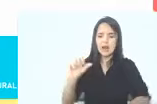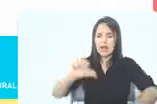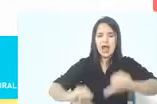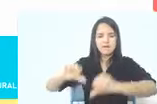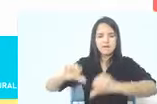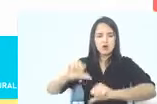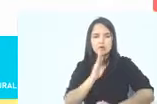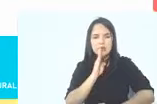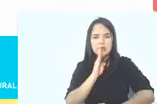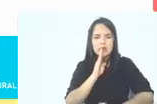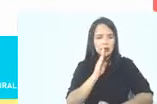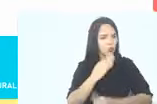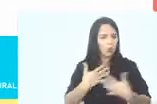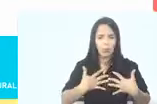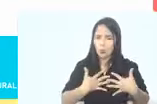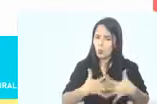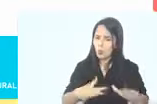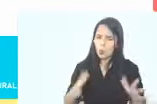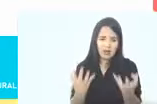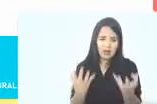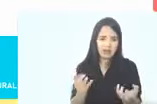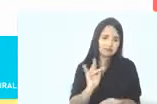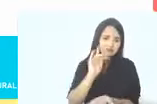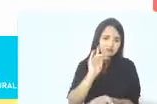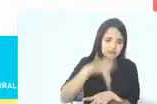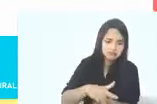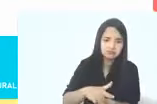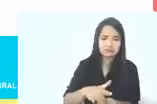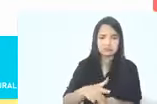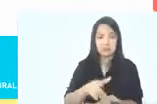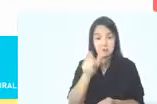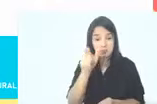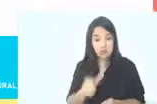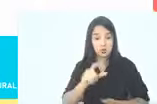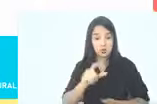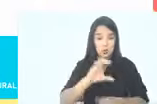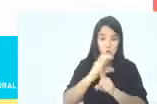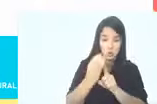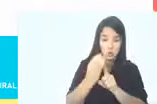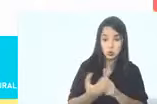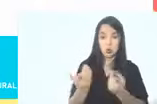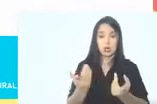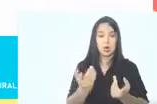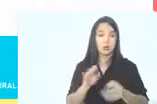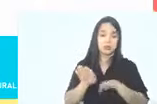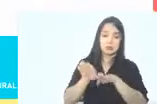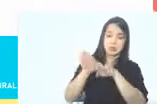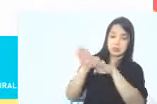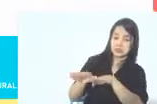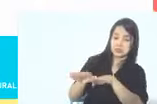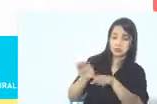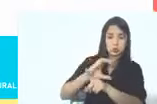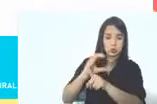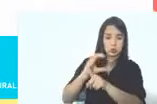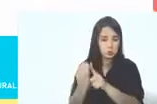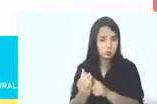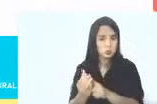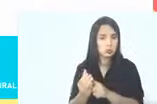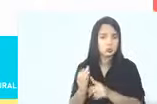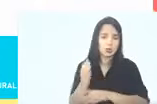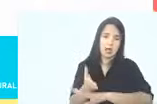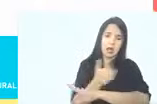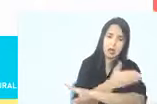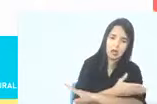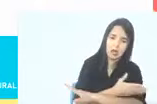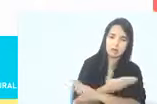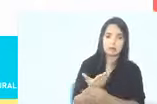Recibió a los Córdobas, inicia el lunes 28 de septiembre a las 10:30 de la mañana. 10:30 de la mañana será el laboratorio con el